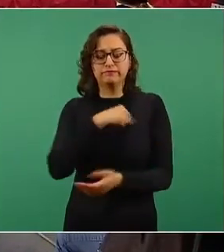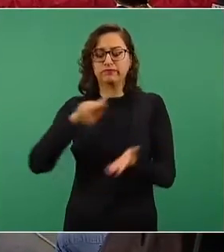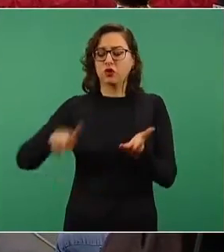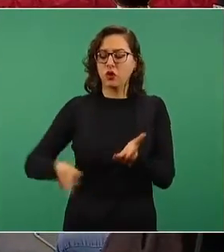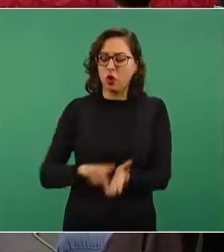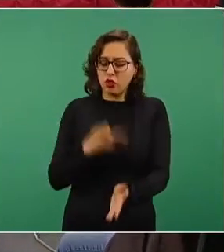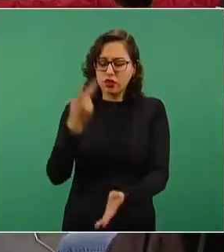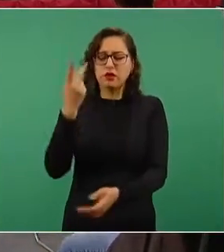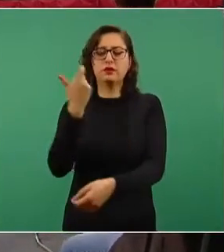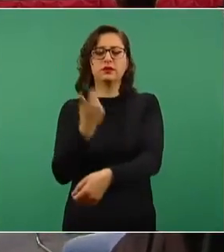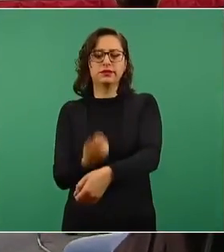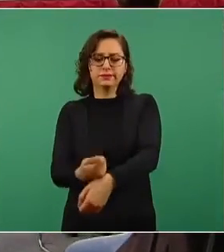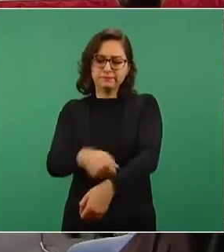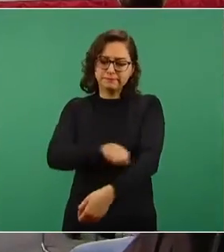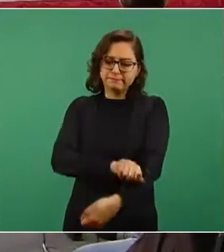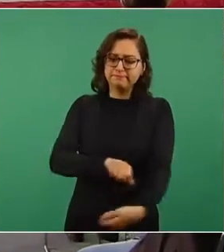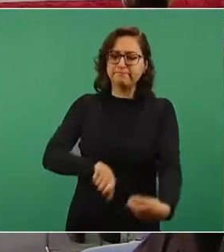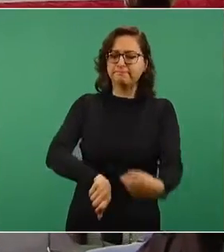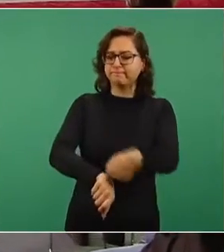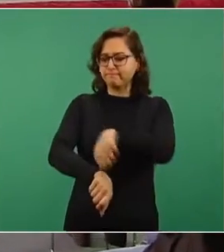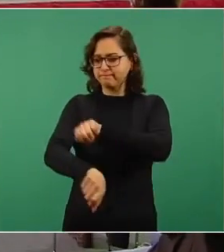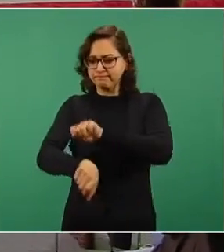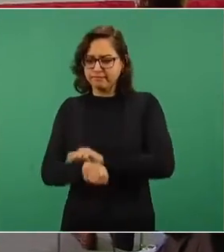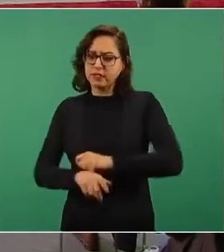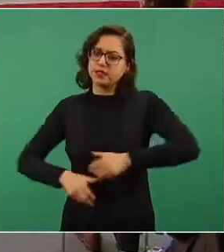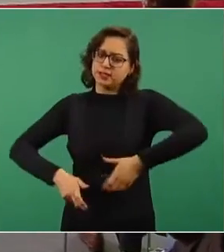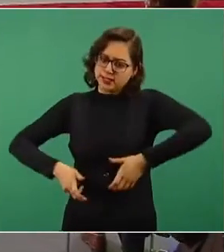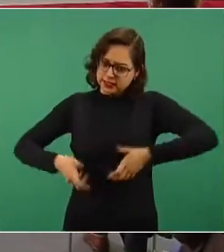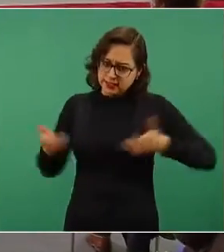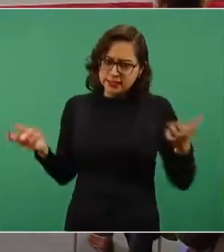Cuando volvimos a Bolivia,